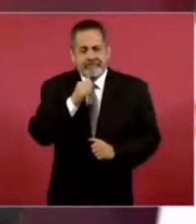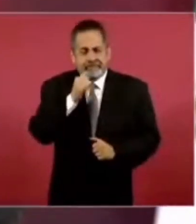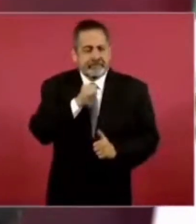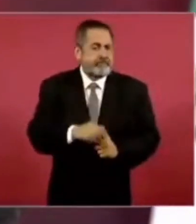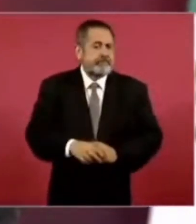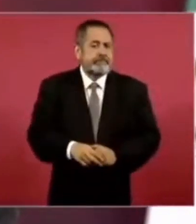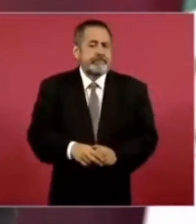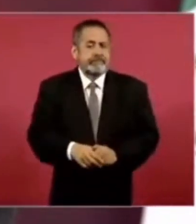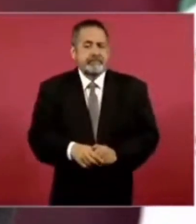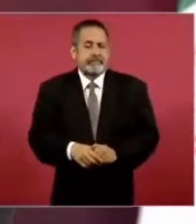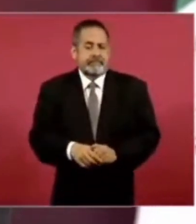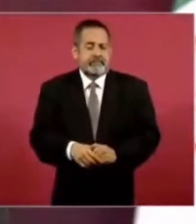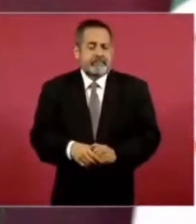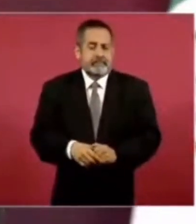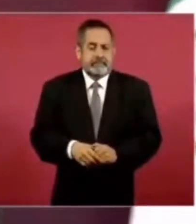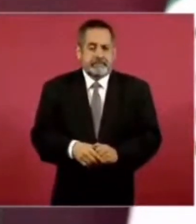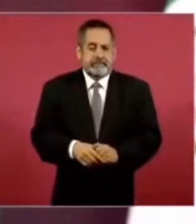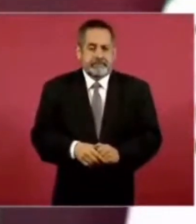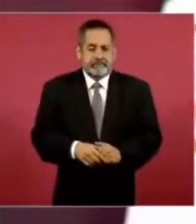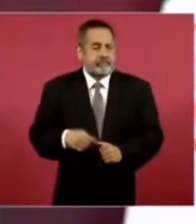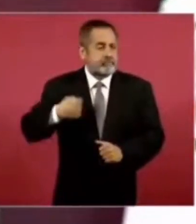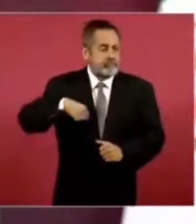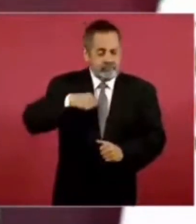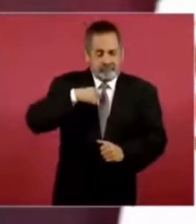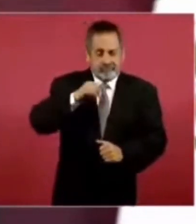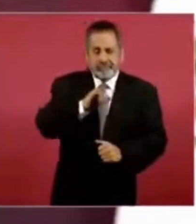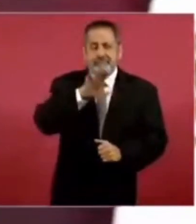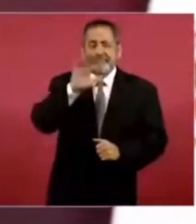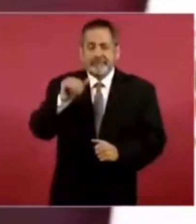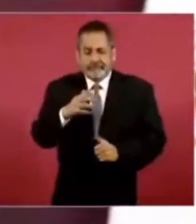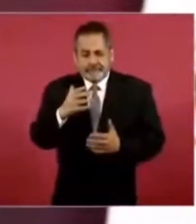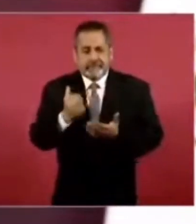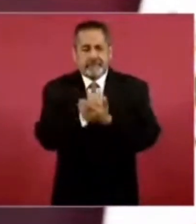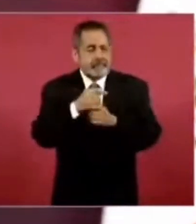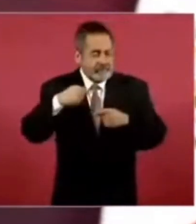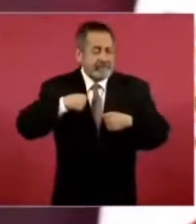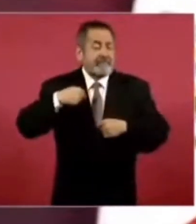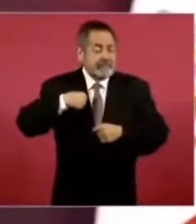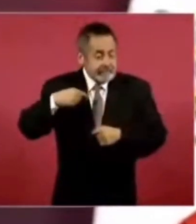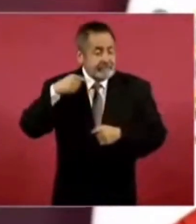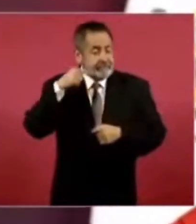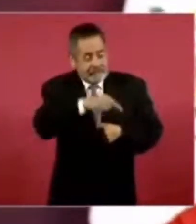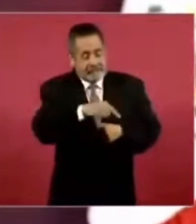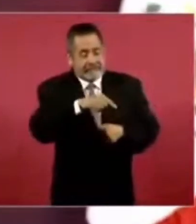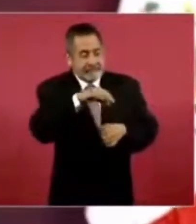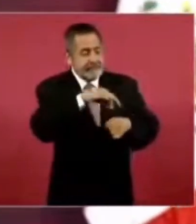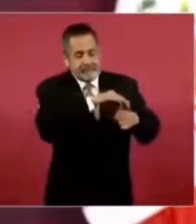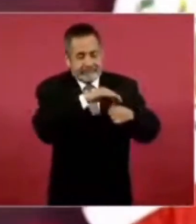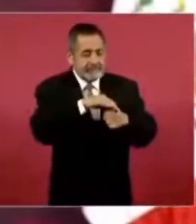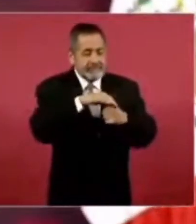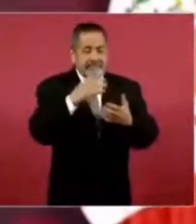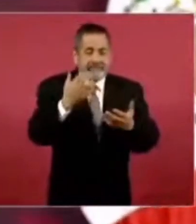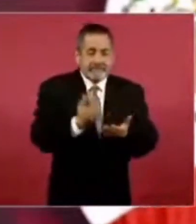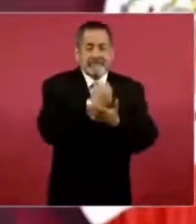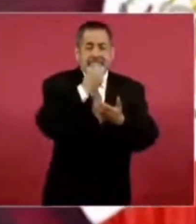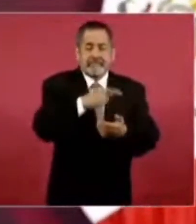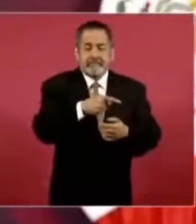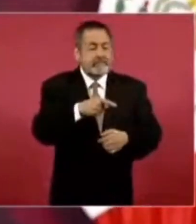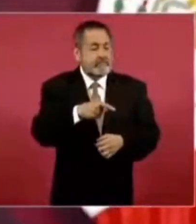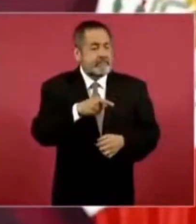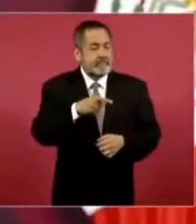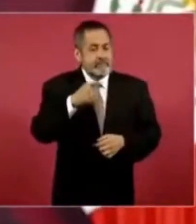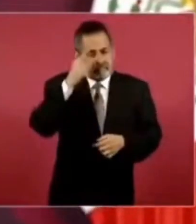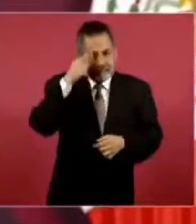eh estuvimos a punto de ganar yo he ganado ahí en la